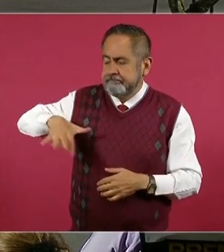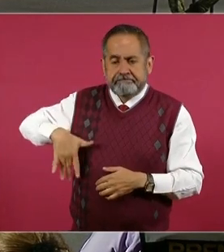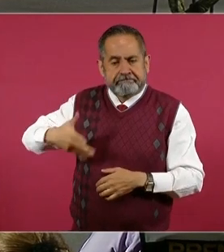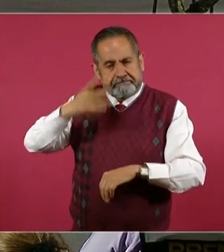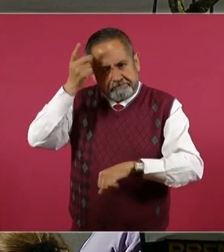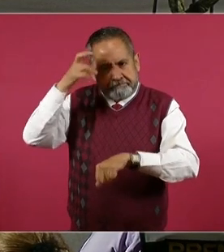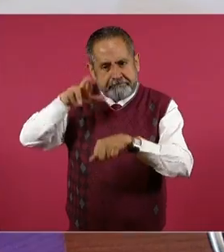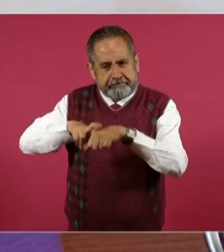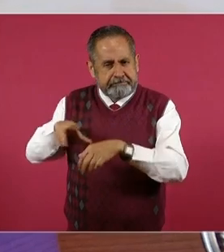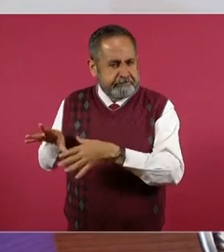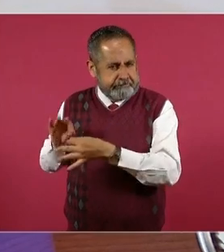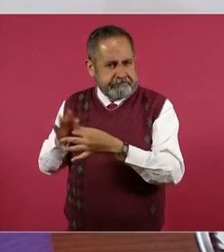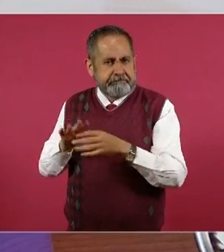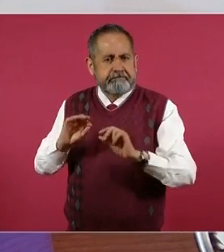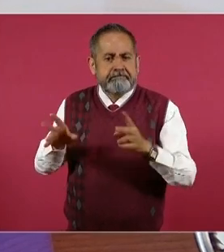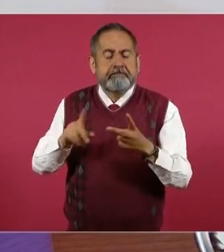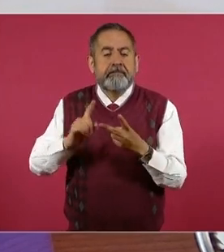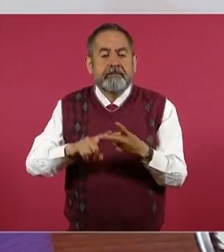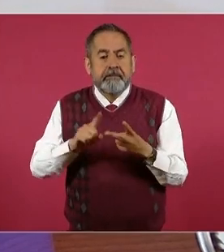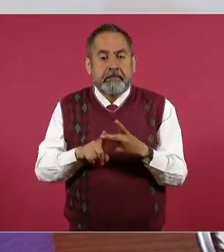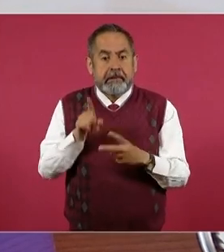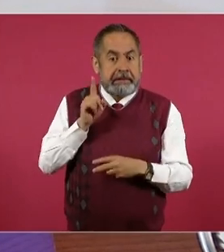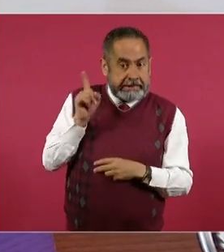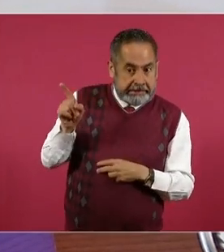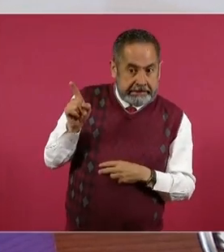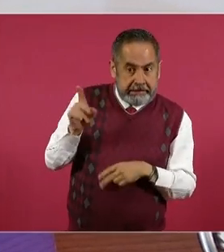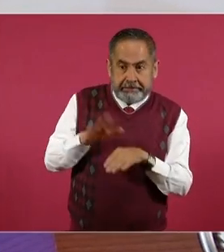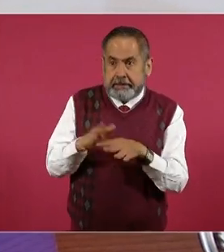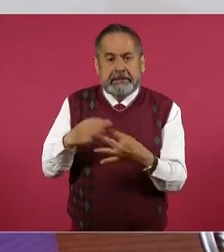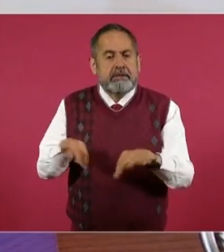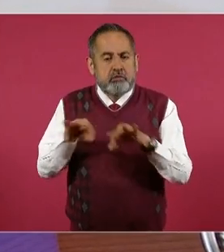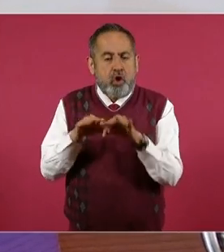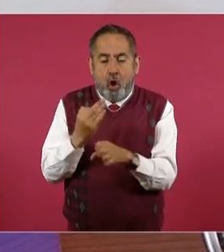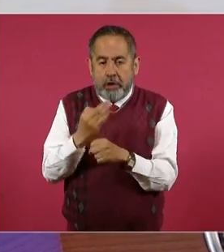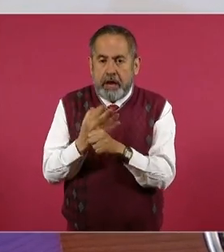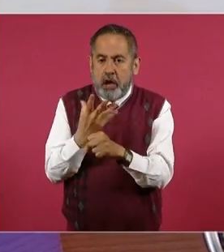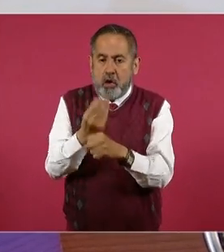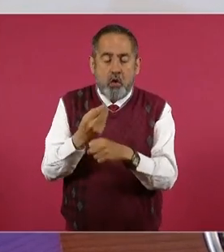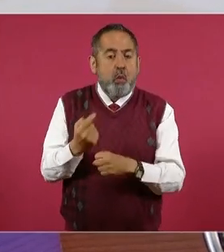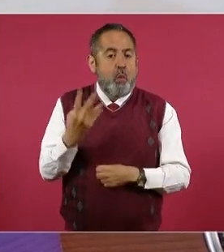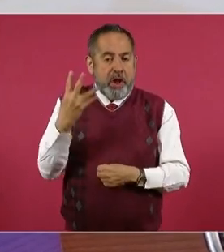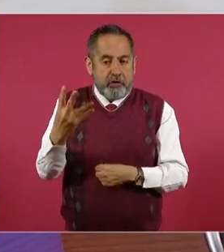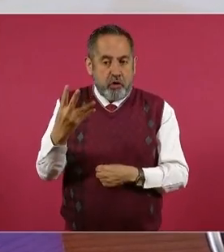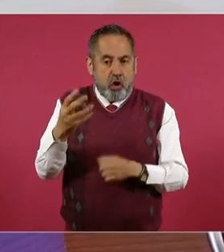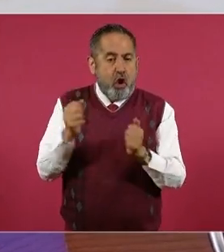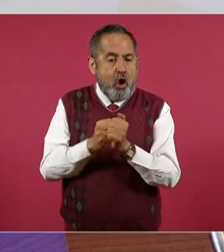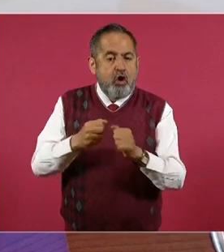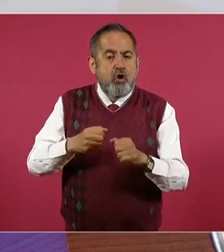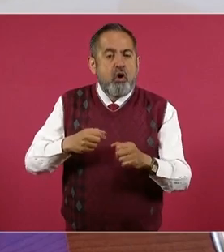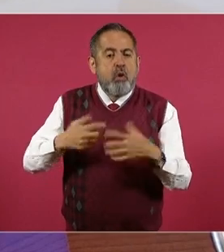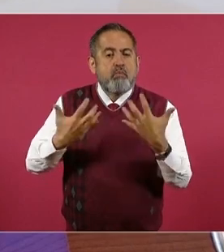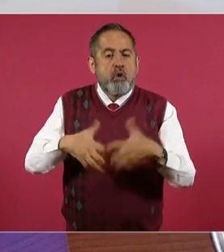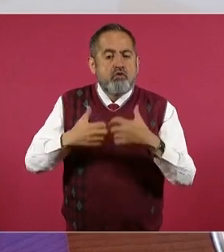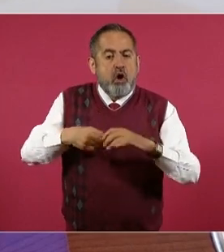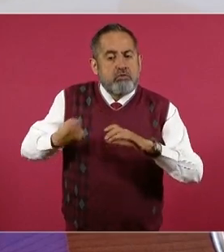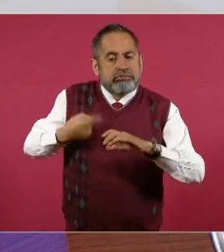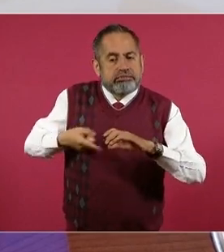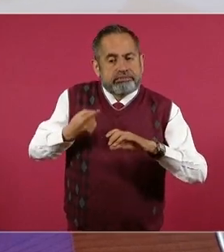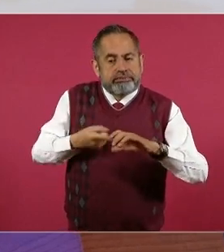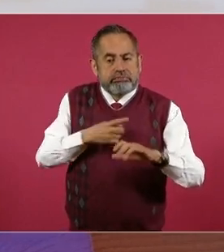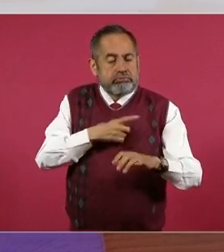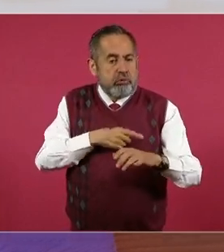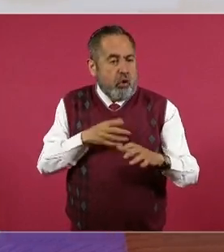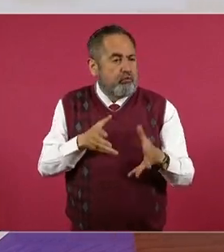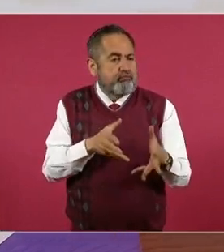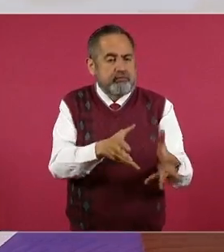el director de construcciones, es el más importante. Se están construyendo 4 dragas autopropulsadas, 3 de ellas recibimos en el transcurso de